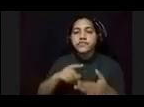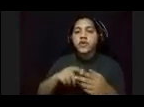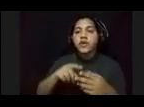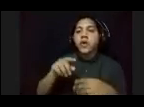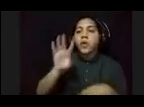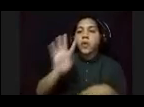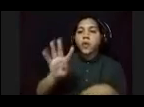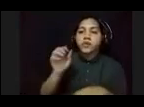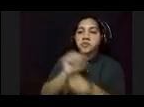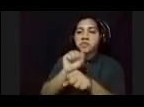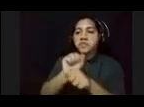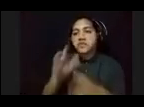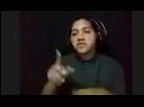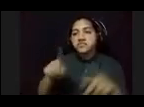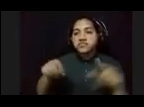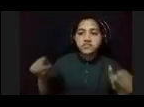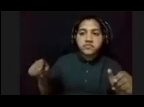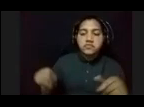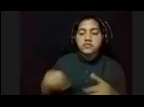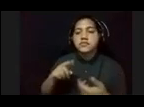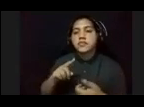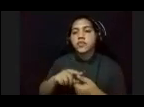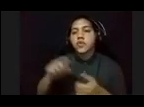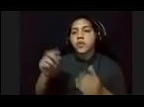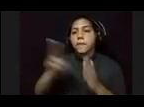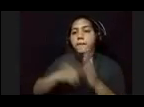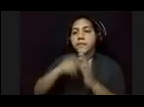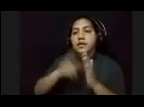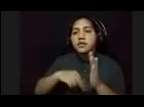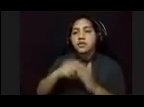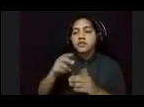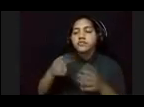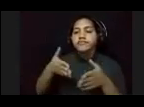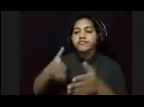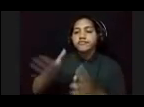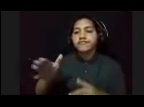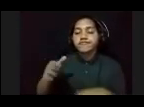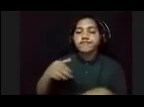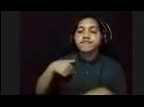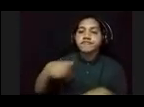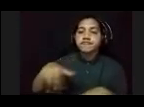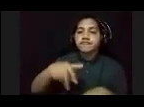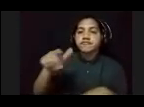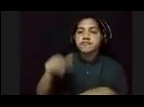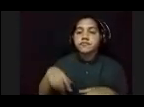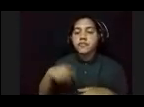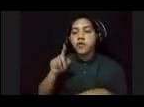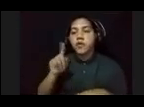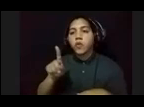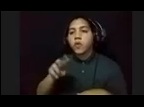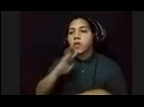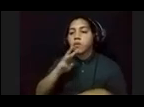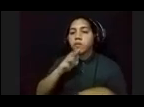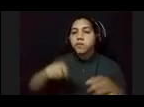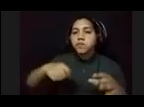herrería, 1 pintor ambulante, 1 plomero laborando en el departamento del interior, otro